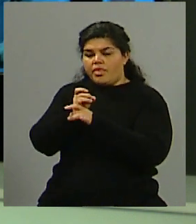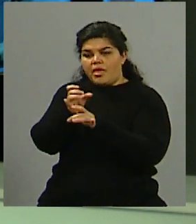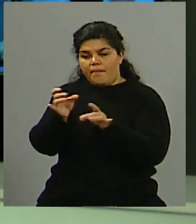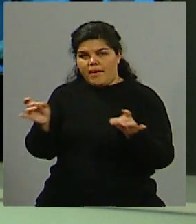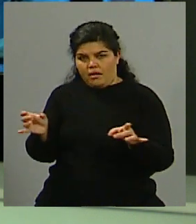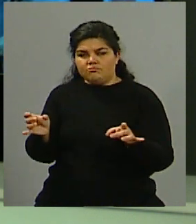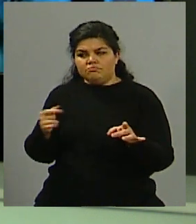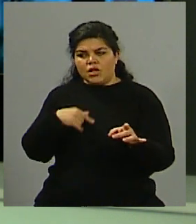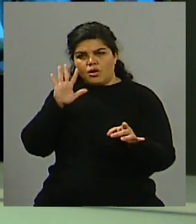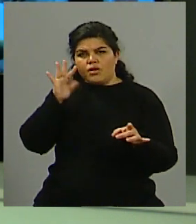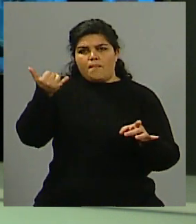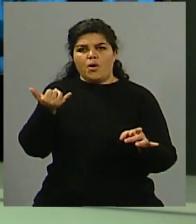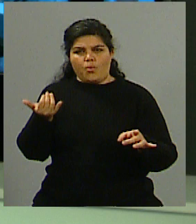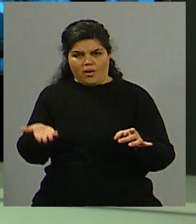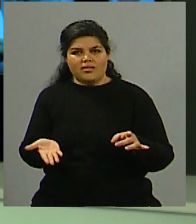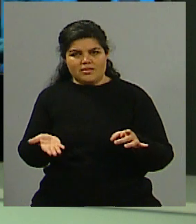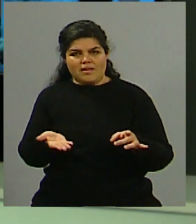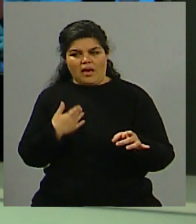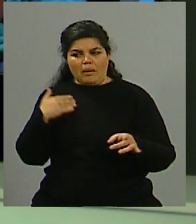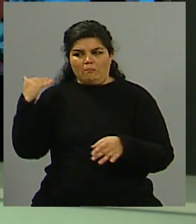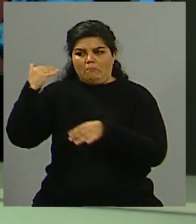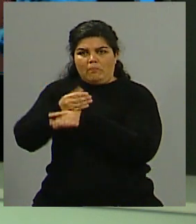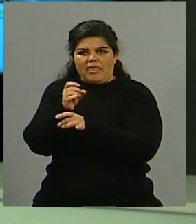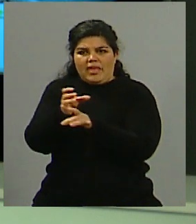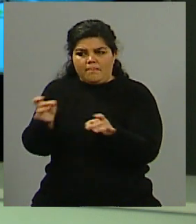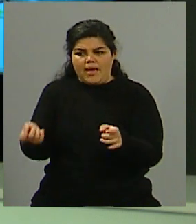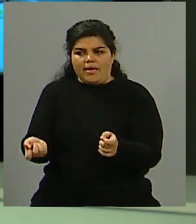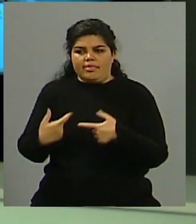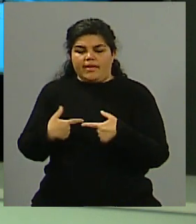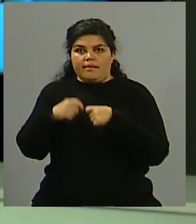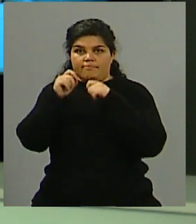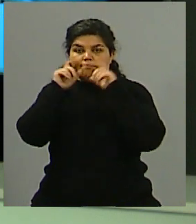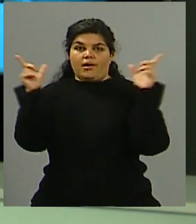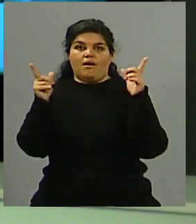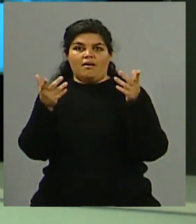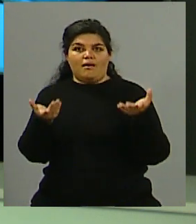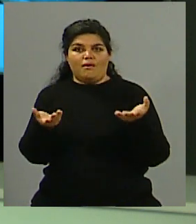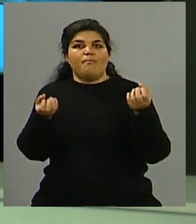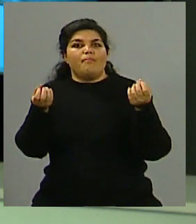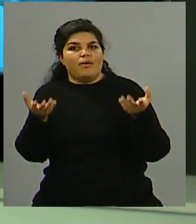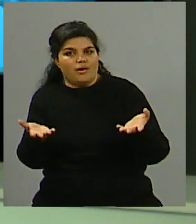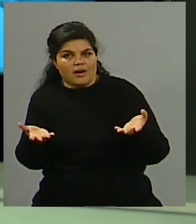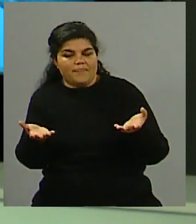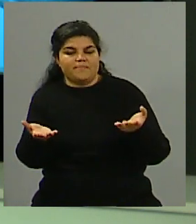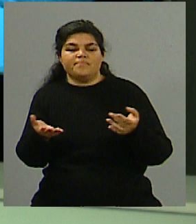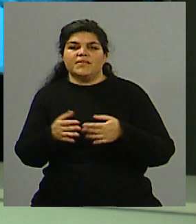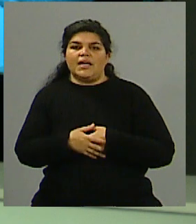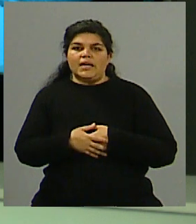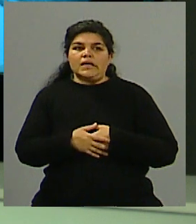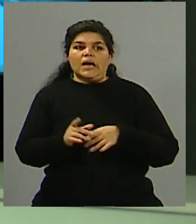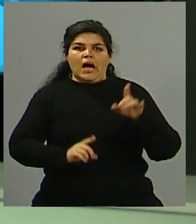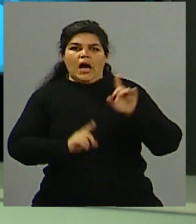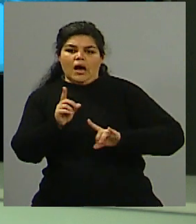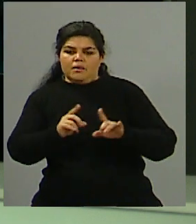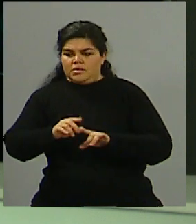notar muchas diferencias que había en la educación que les llegaba a los chicos de un lugar